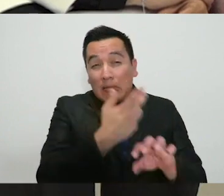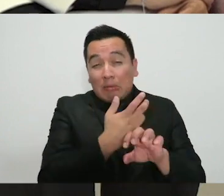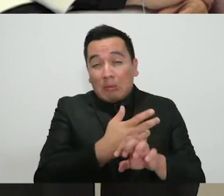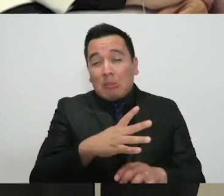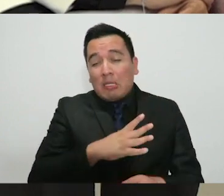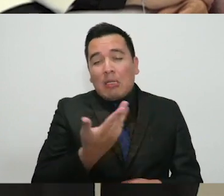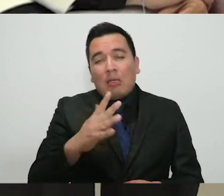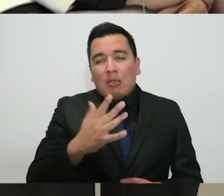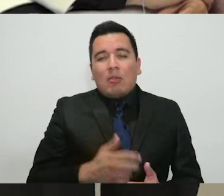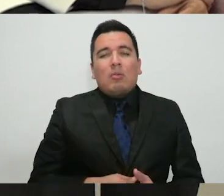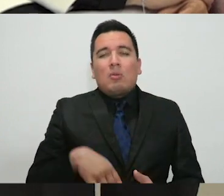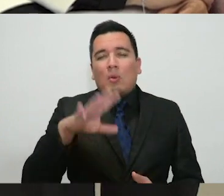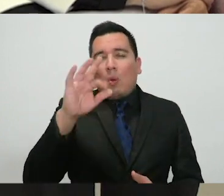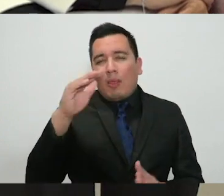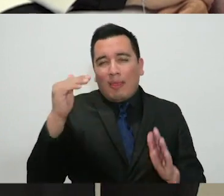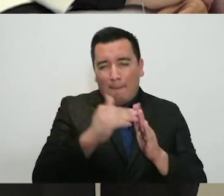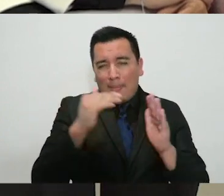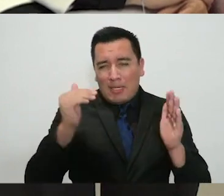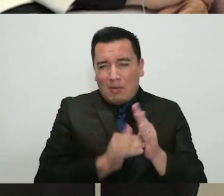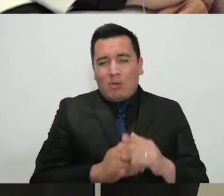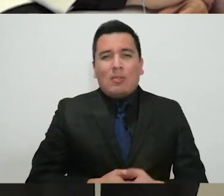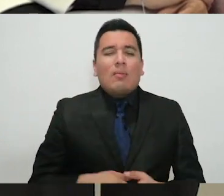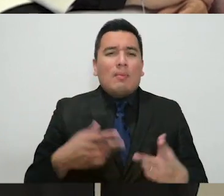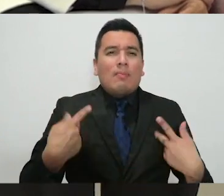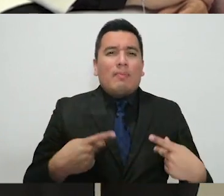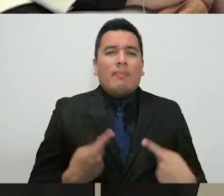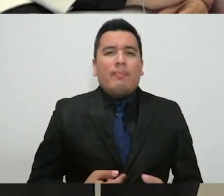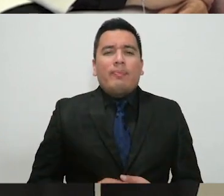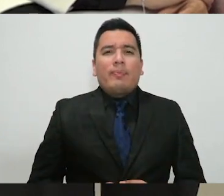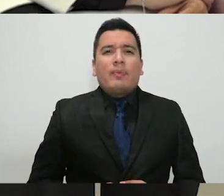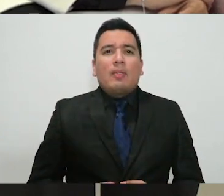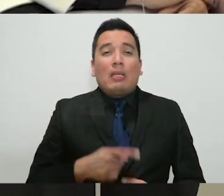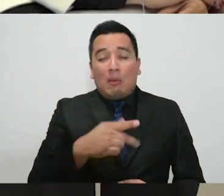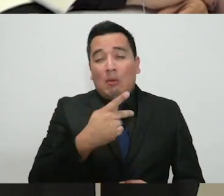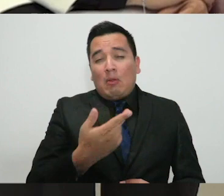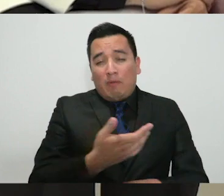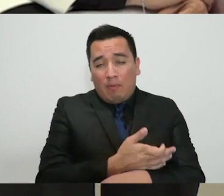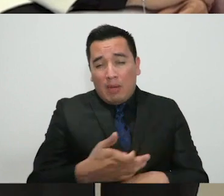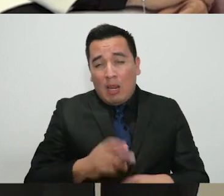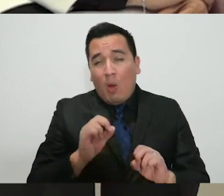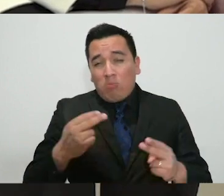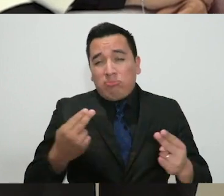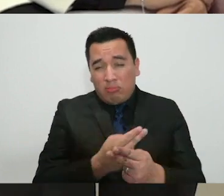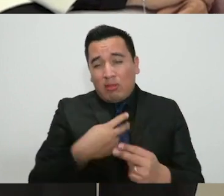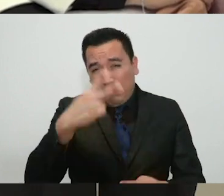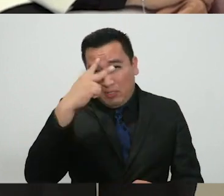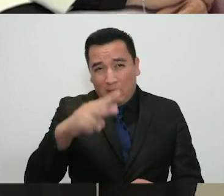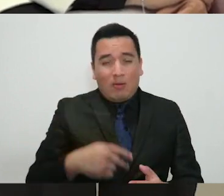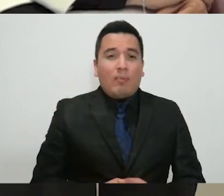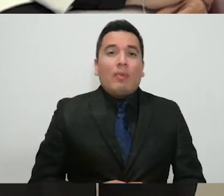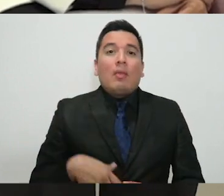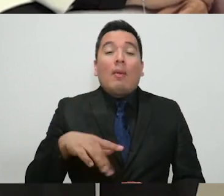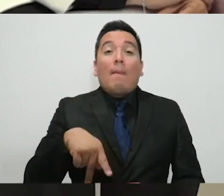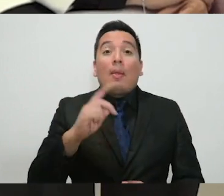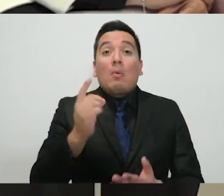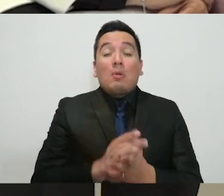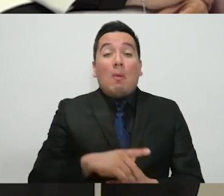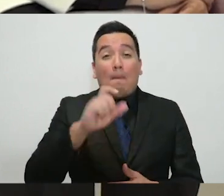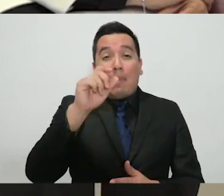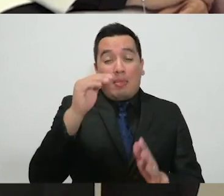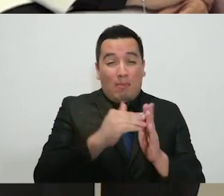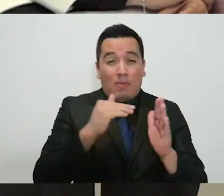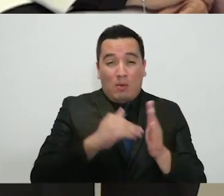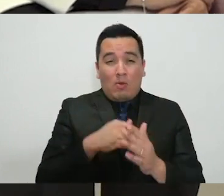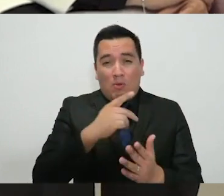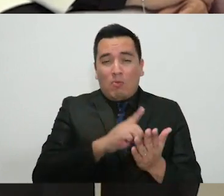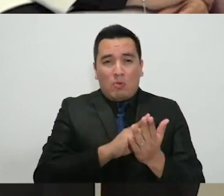Unidos hay alrededor de 40 millones de personas de ascendencia o de origen mexicano, de las cuales 20